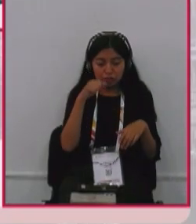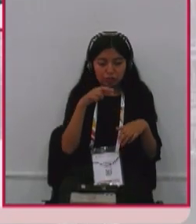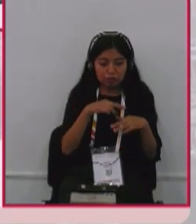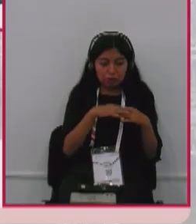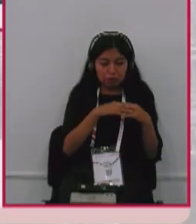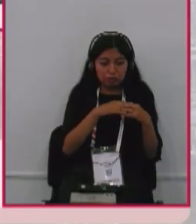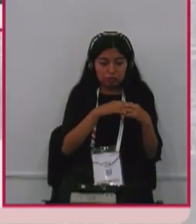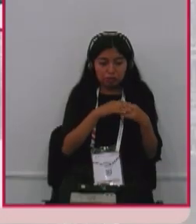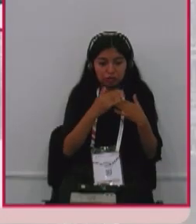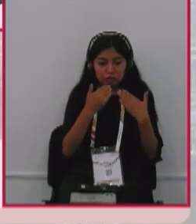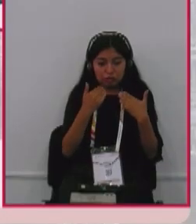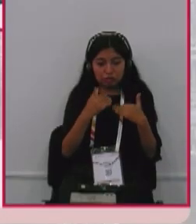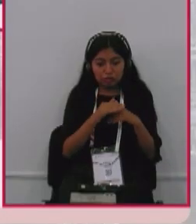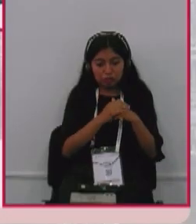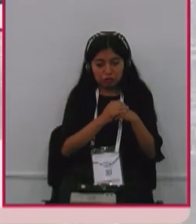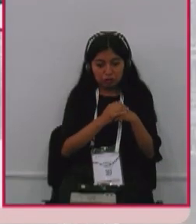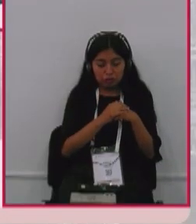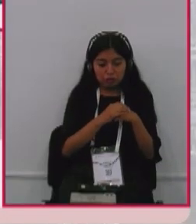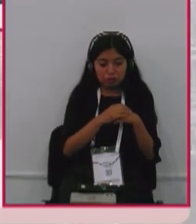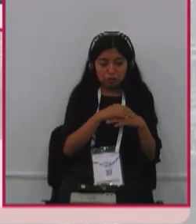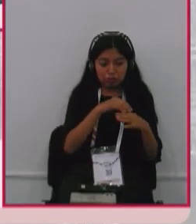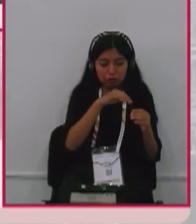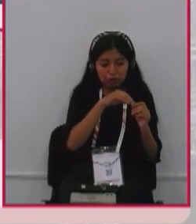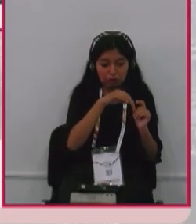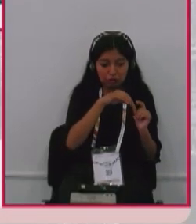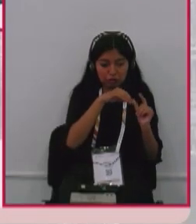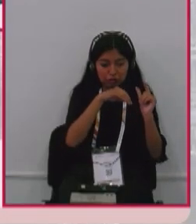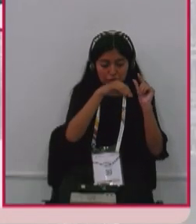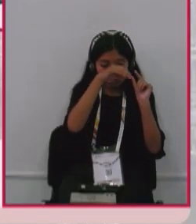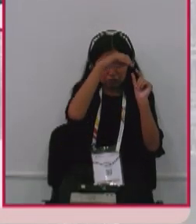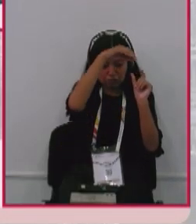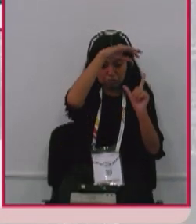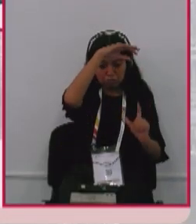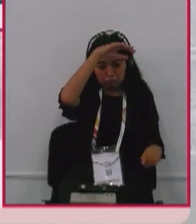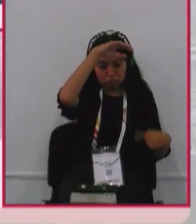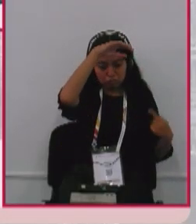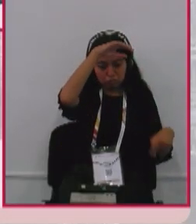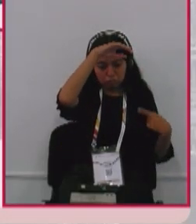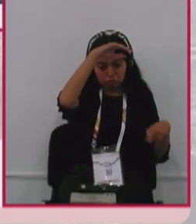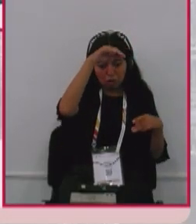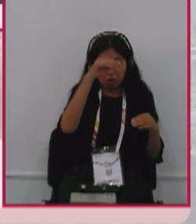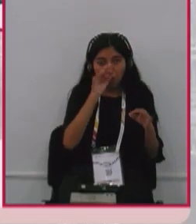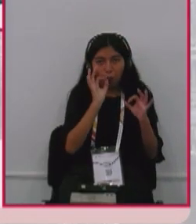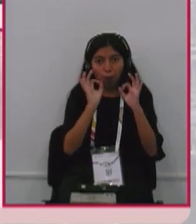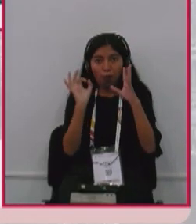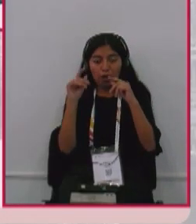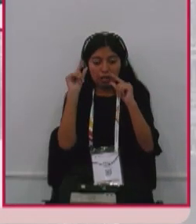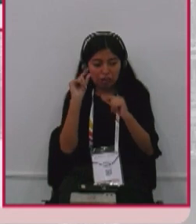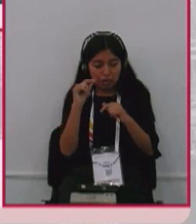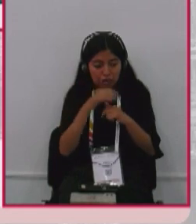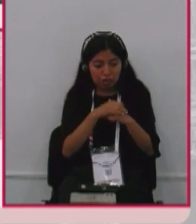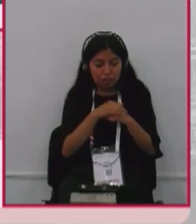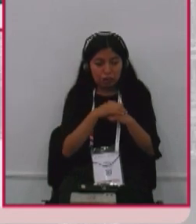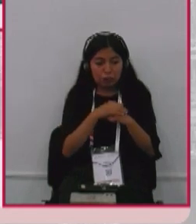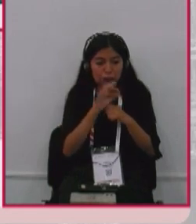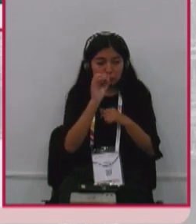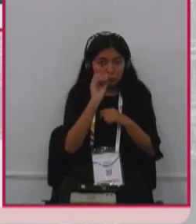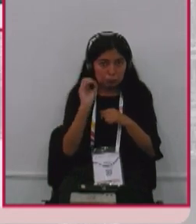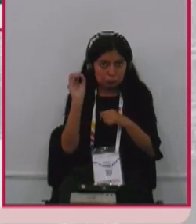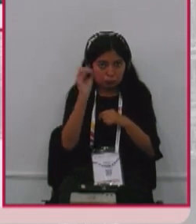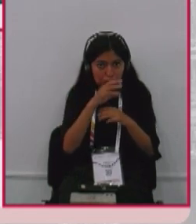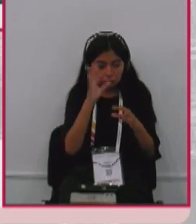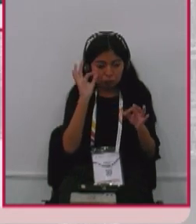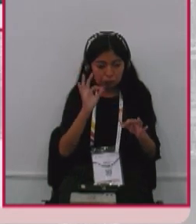y ese efecto genera una zona de alta turbulencia generando burbujas pequeñas, burbujas finas. Tener burbujas finas nos va a